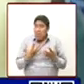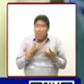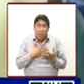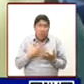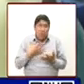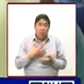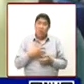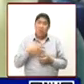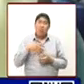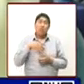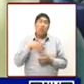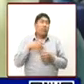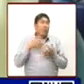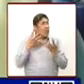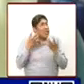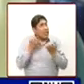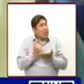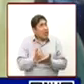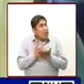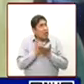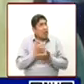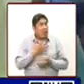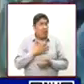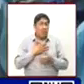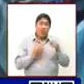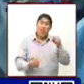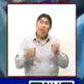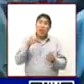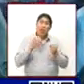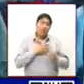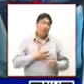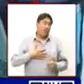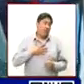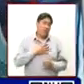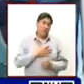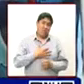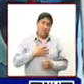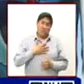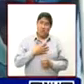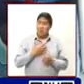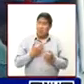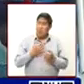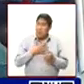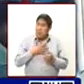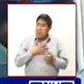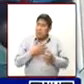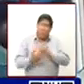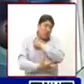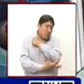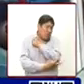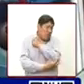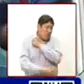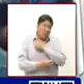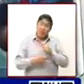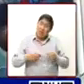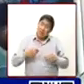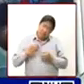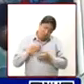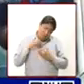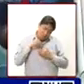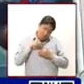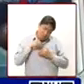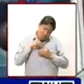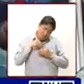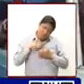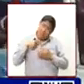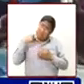favor. Yo quiero que me ayude contra mi movida, como somos de bajos recursos a lo que más podíamos comprar. Por favor, y